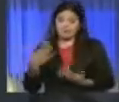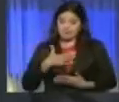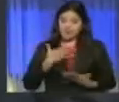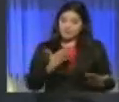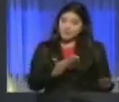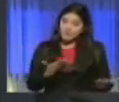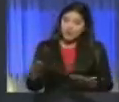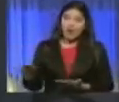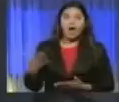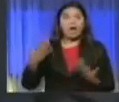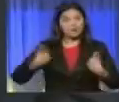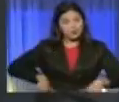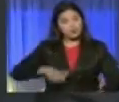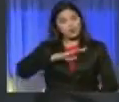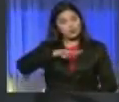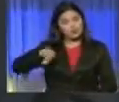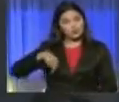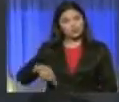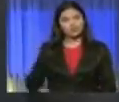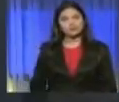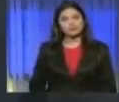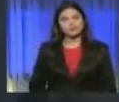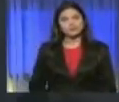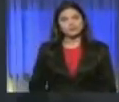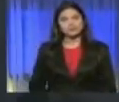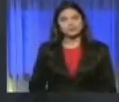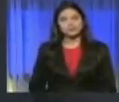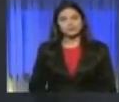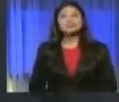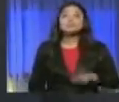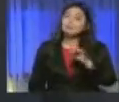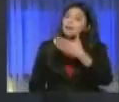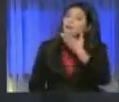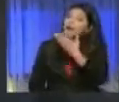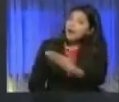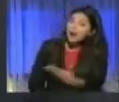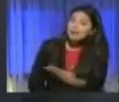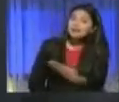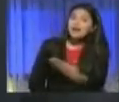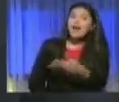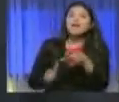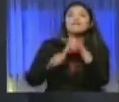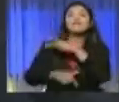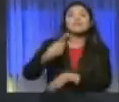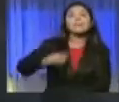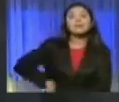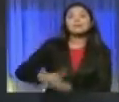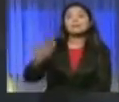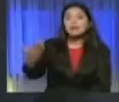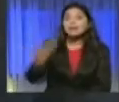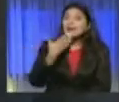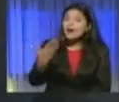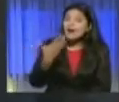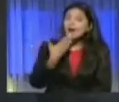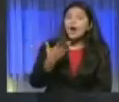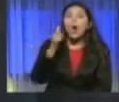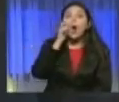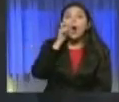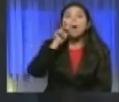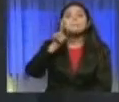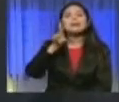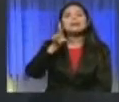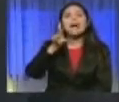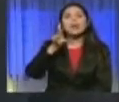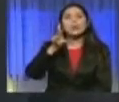a nosotros. Siempre. Y también gracias al vicepresidente Ricardo